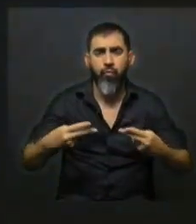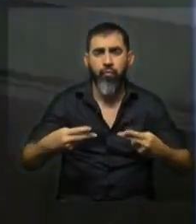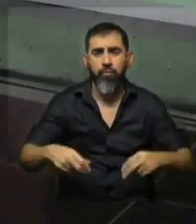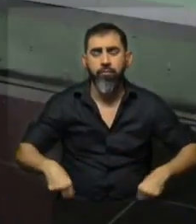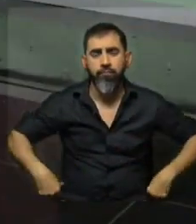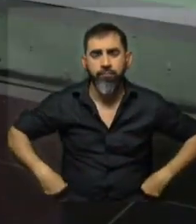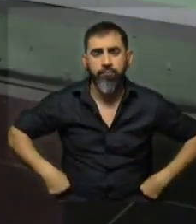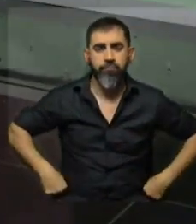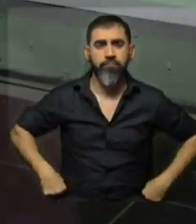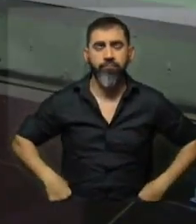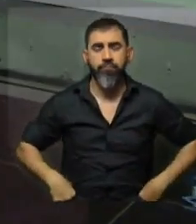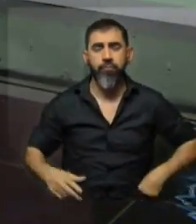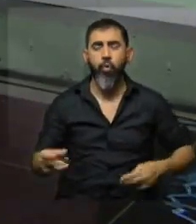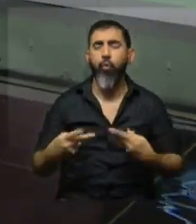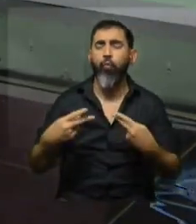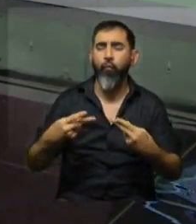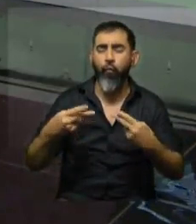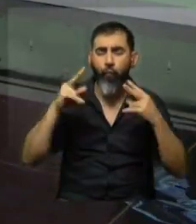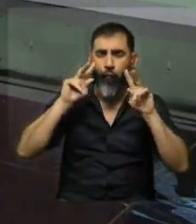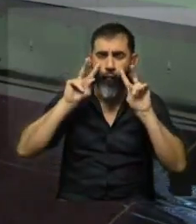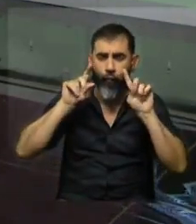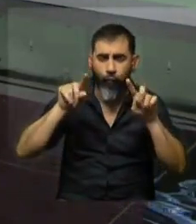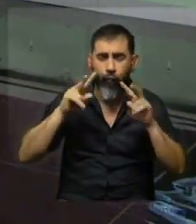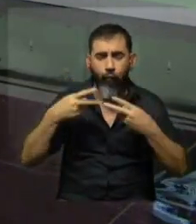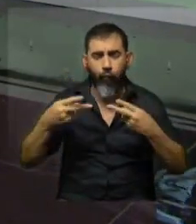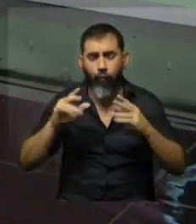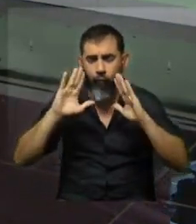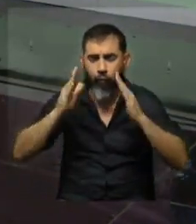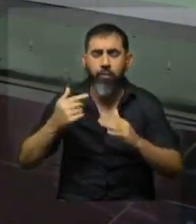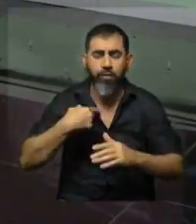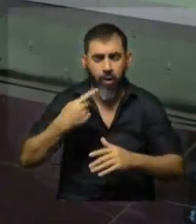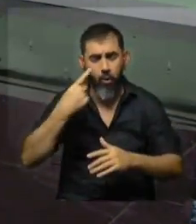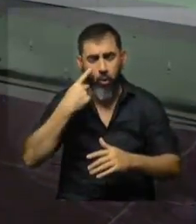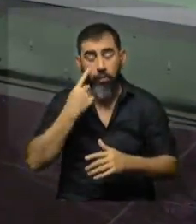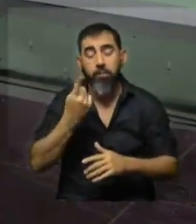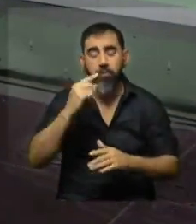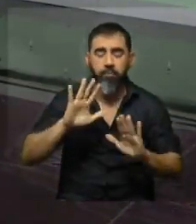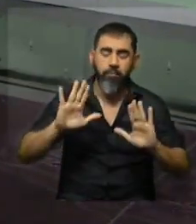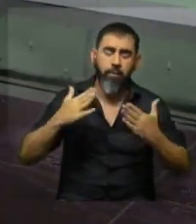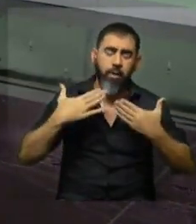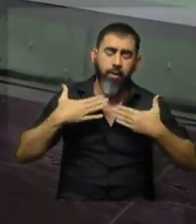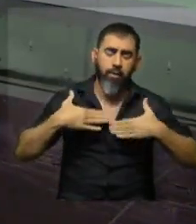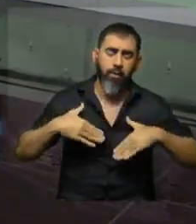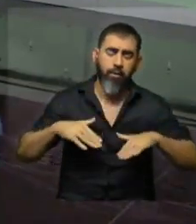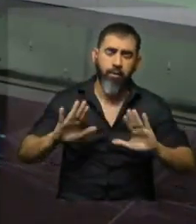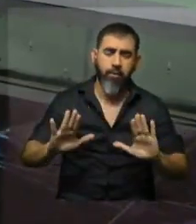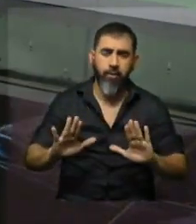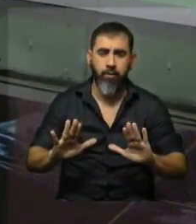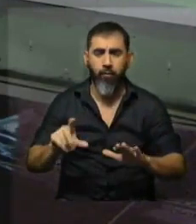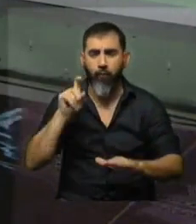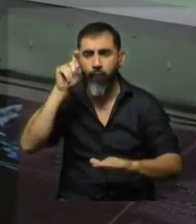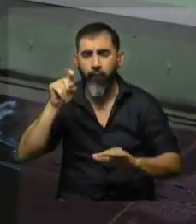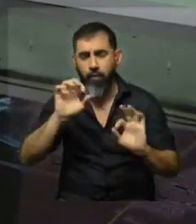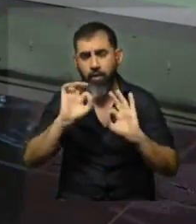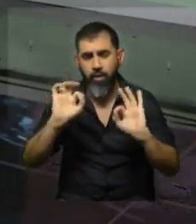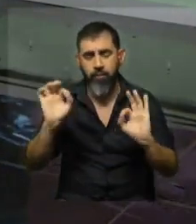Bola, todo monotemático, todo el mundo hablando de fútbol, mundial, juego Uruguay. Pues ya sé, está todo bien, pero pará, no es necesario tampoco tanto fanatismo.